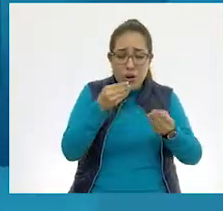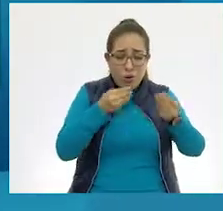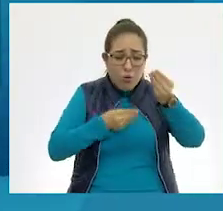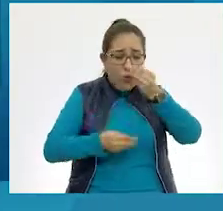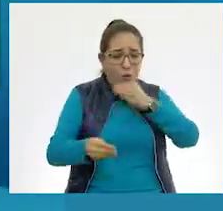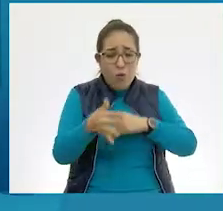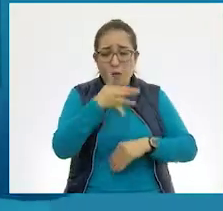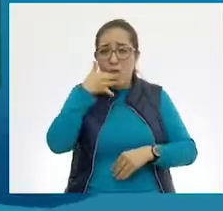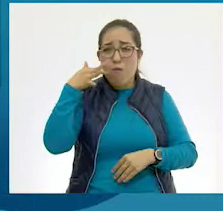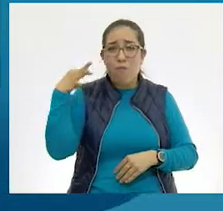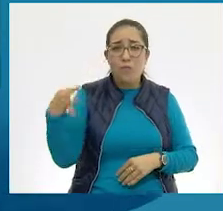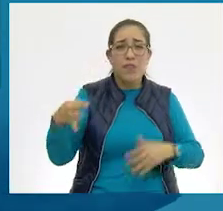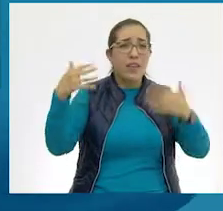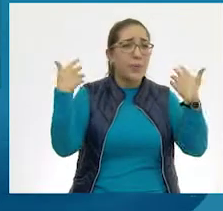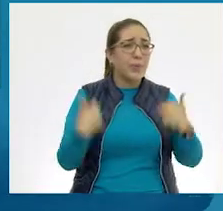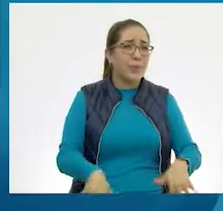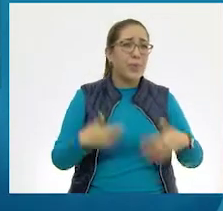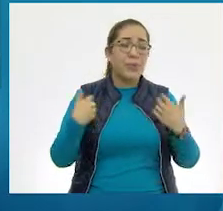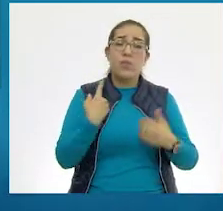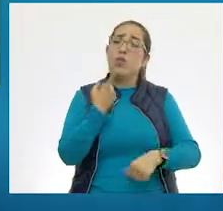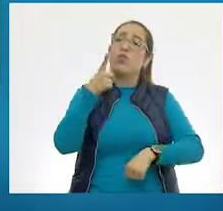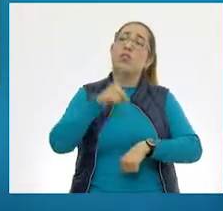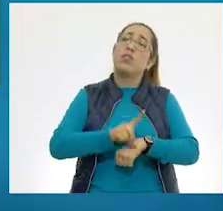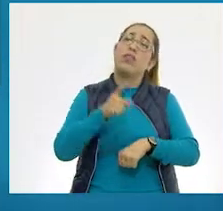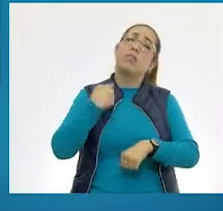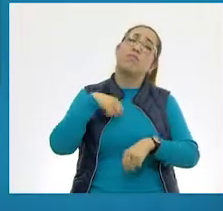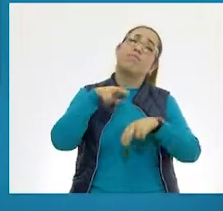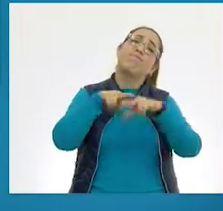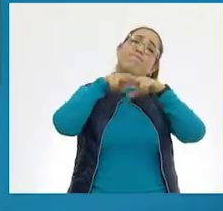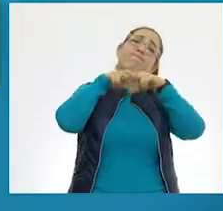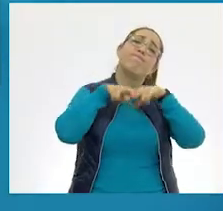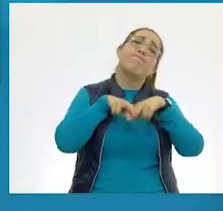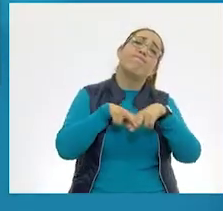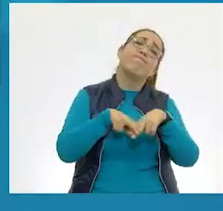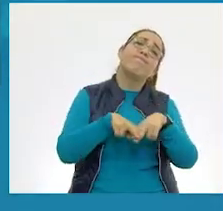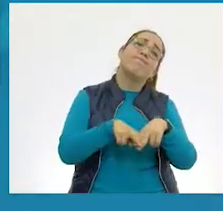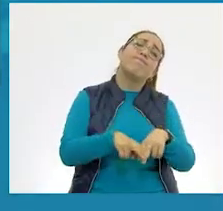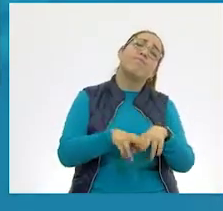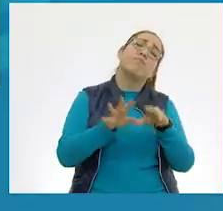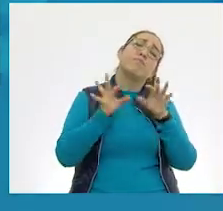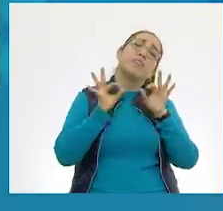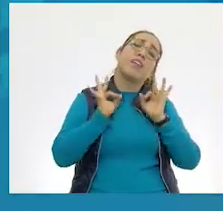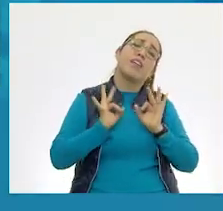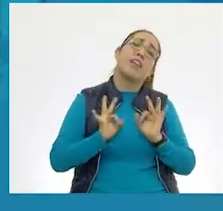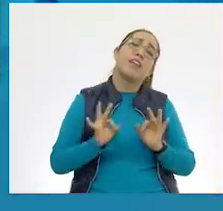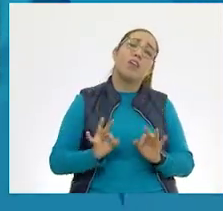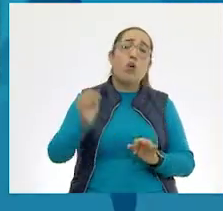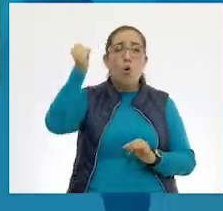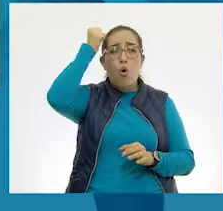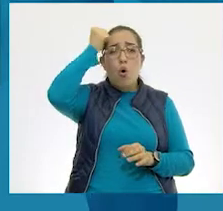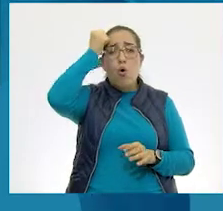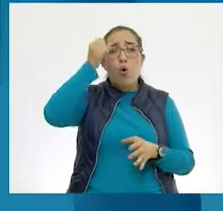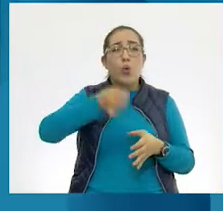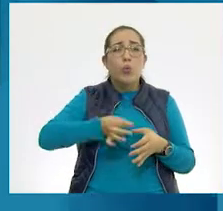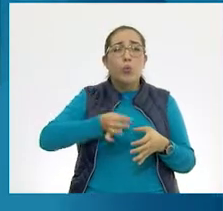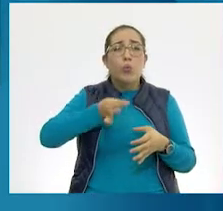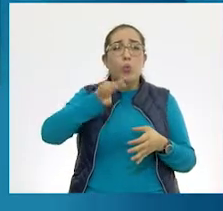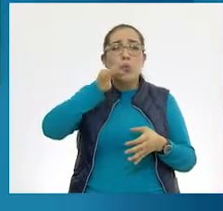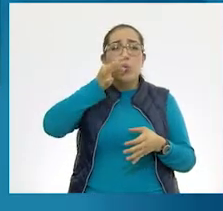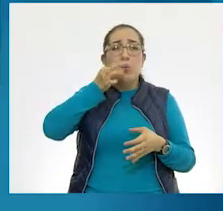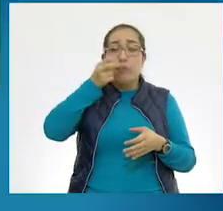allá. Ya estaba yo un día disfrutando de un coco en esa isla majestuosísima,